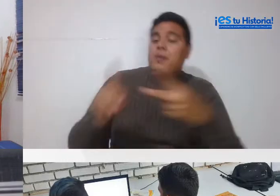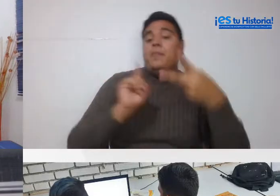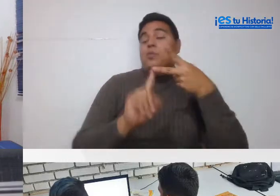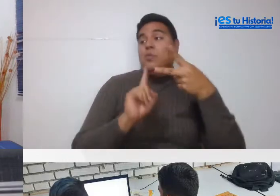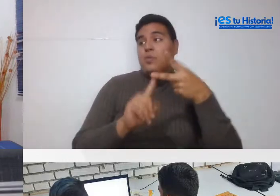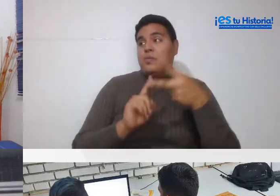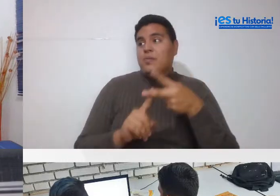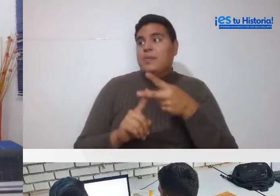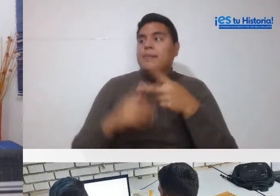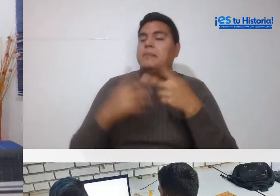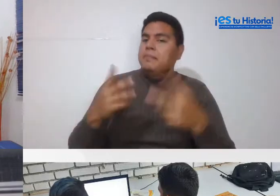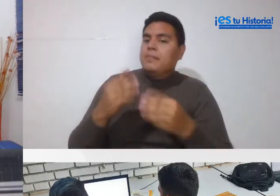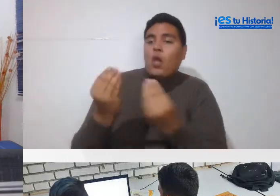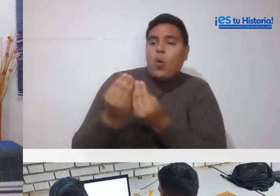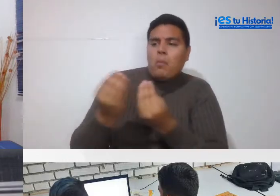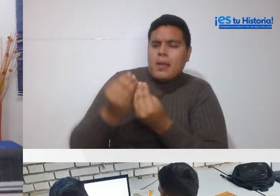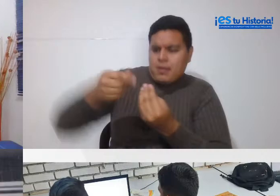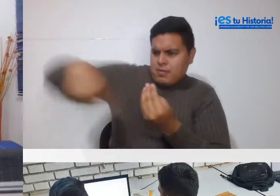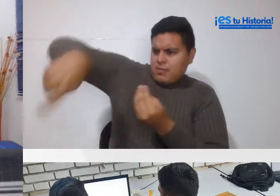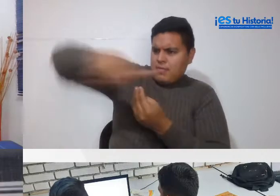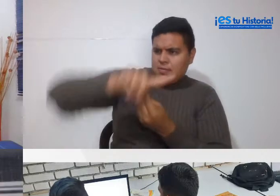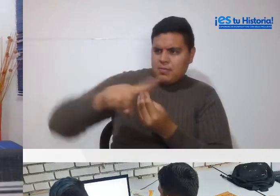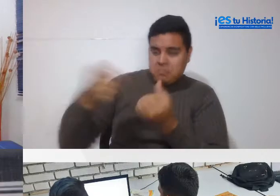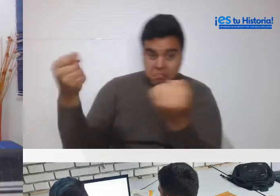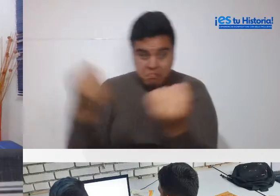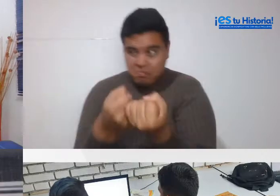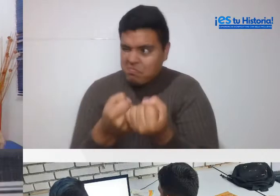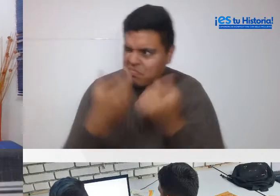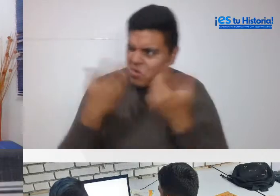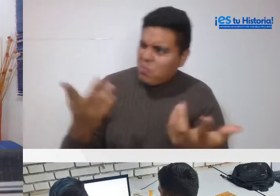apoyo desde los mismos compañeros?